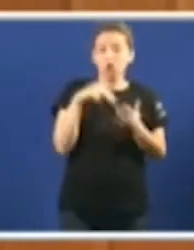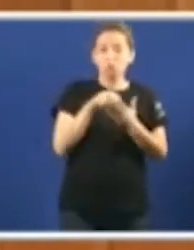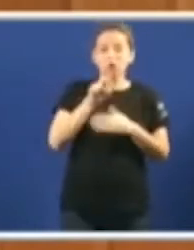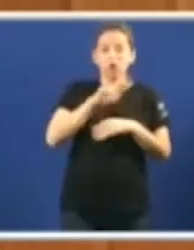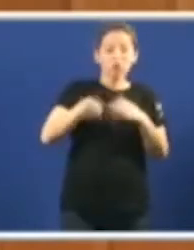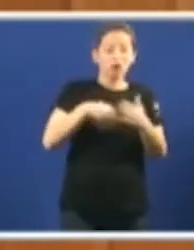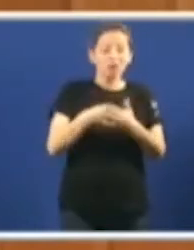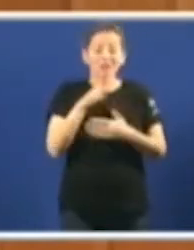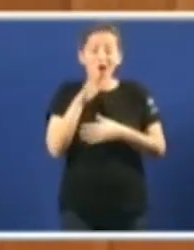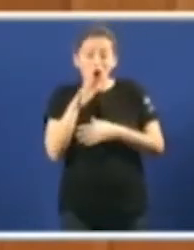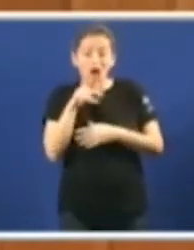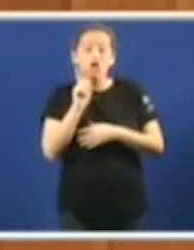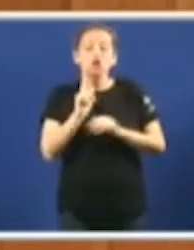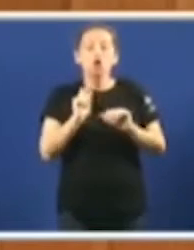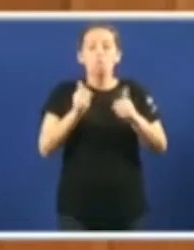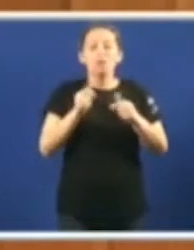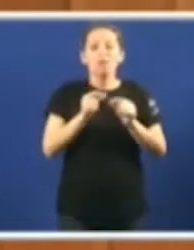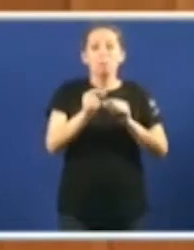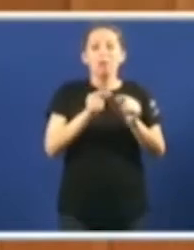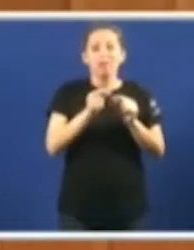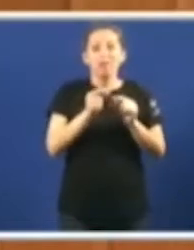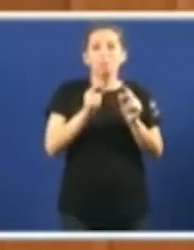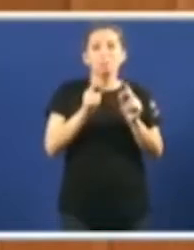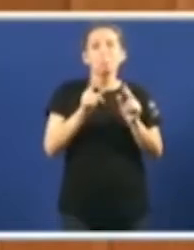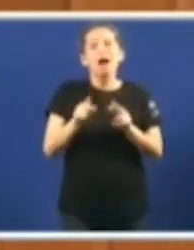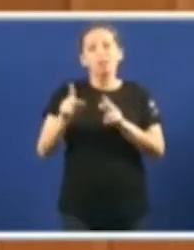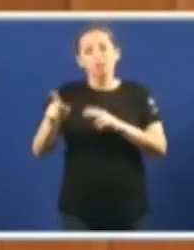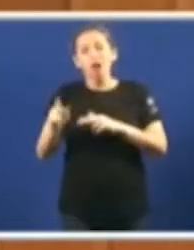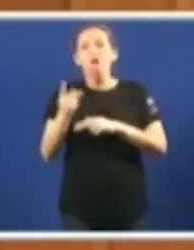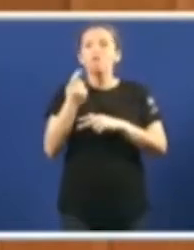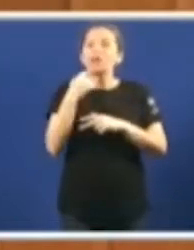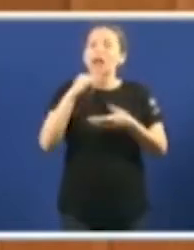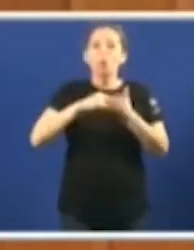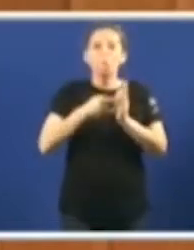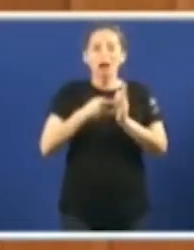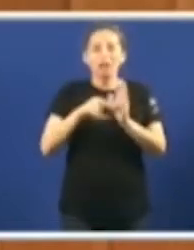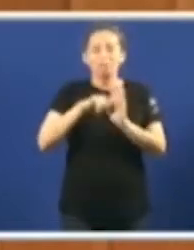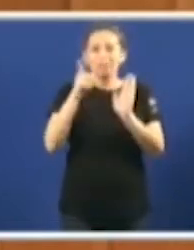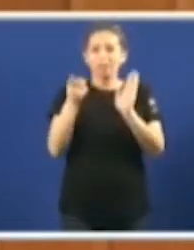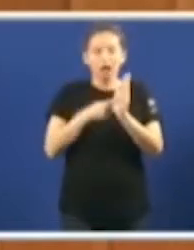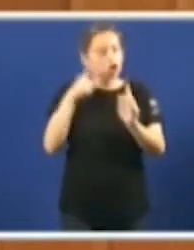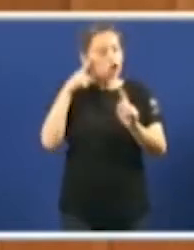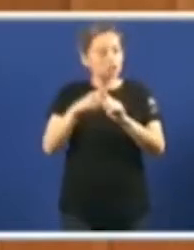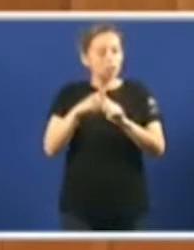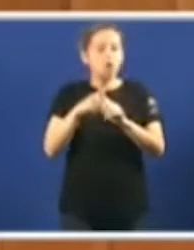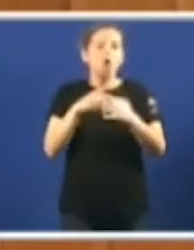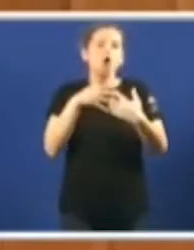marcha medidas parciais, falta un plan global de acción que tome en serio esta amenaza, e os apicultores levan moito